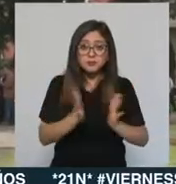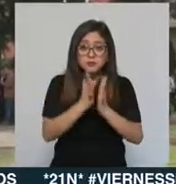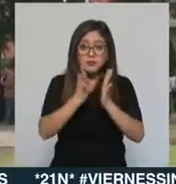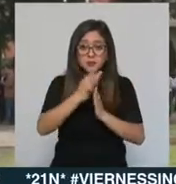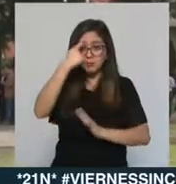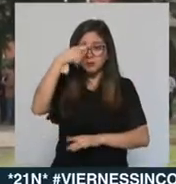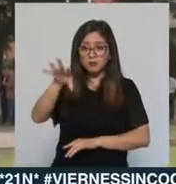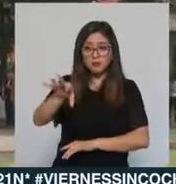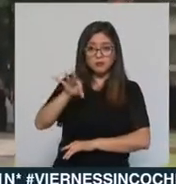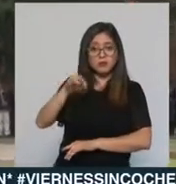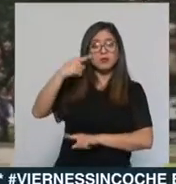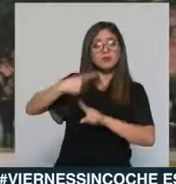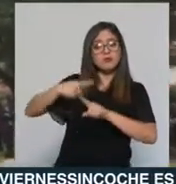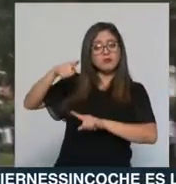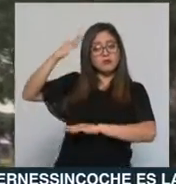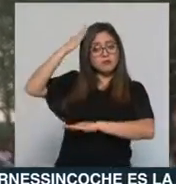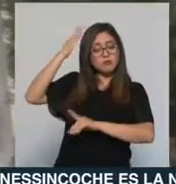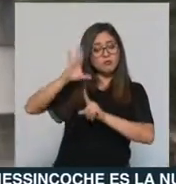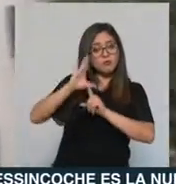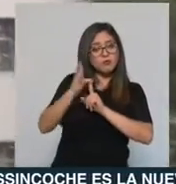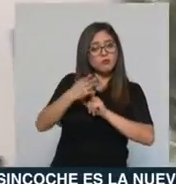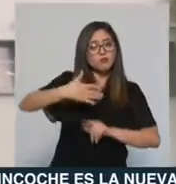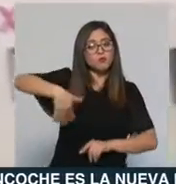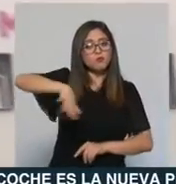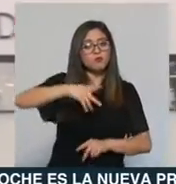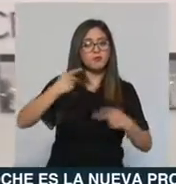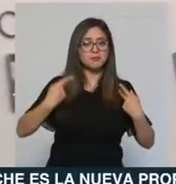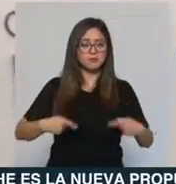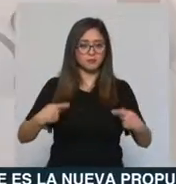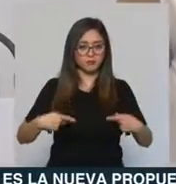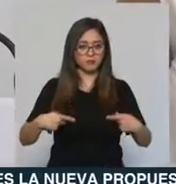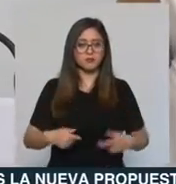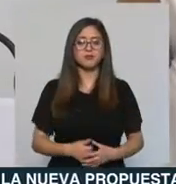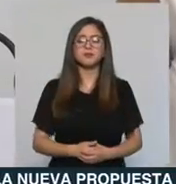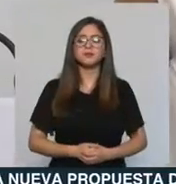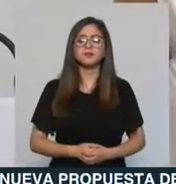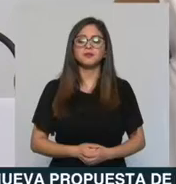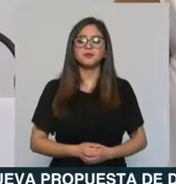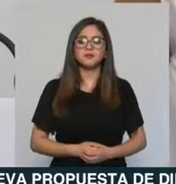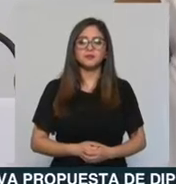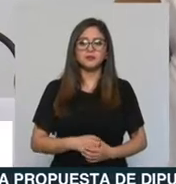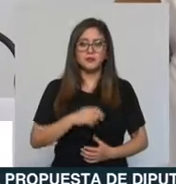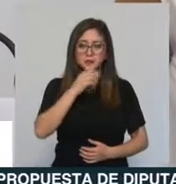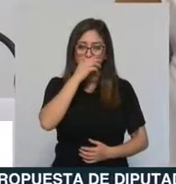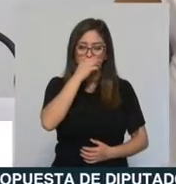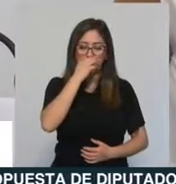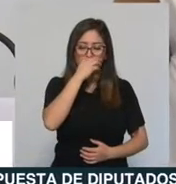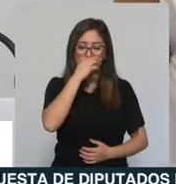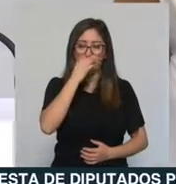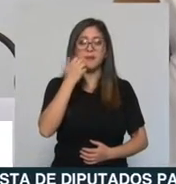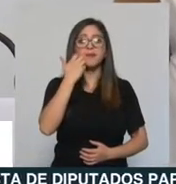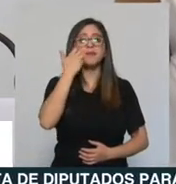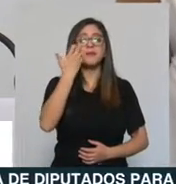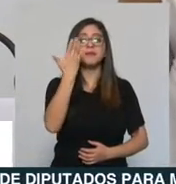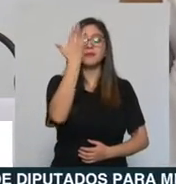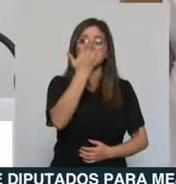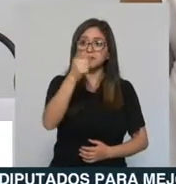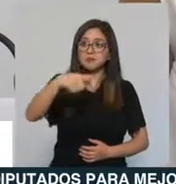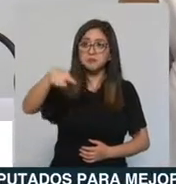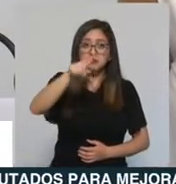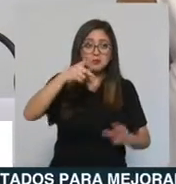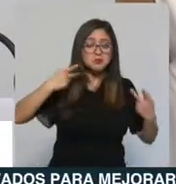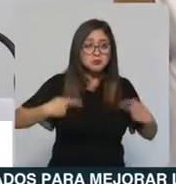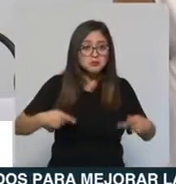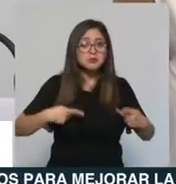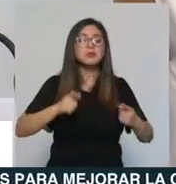de selección para encabezar la Comisión de Búsqueda de Personas. Hacemos una cordial invitación a